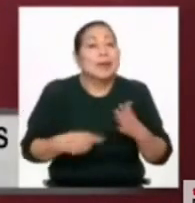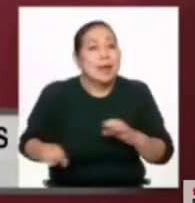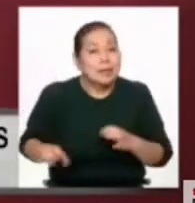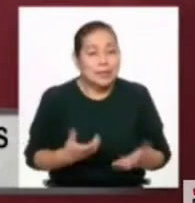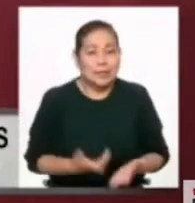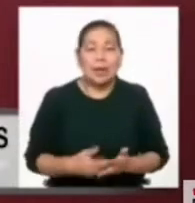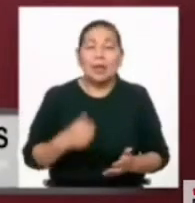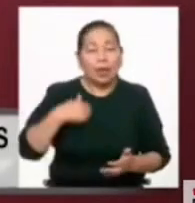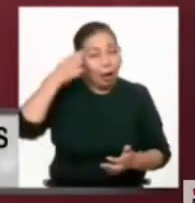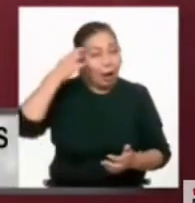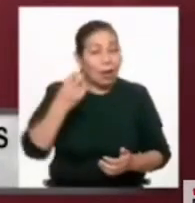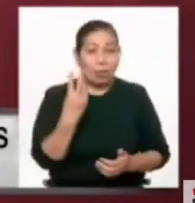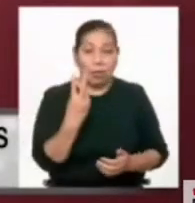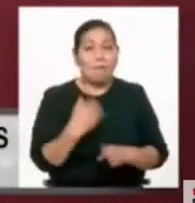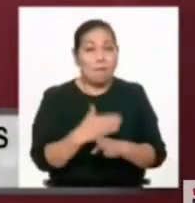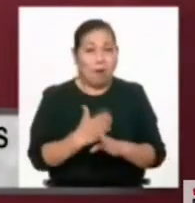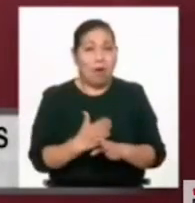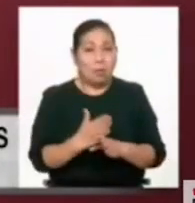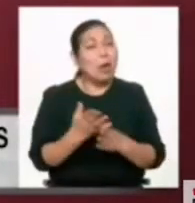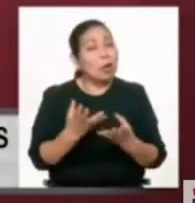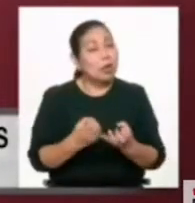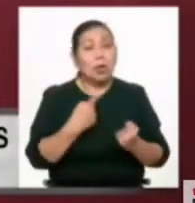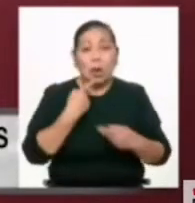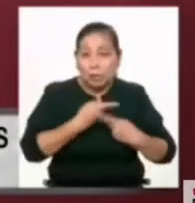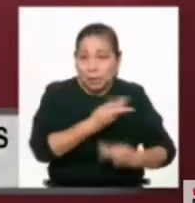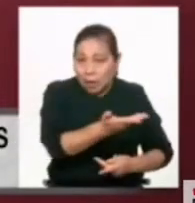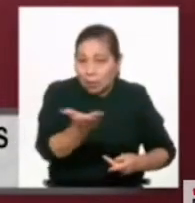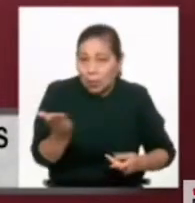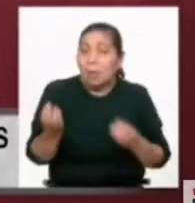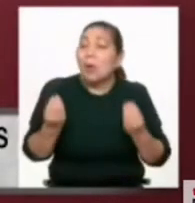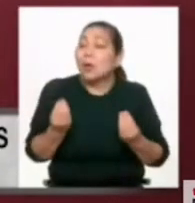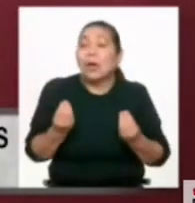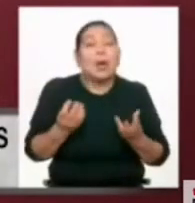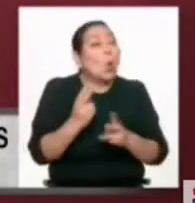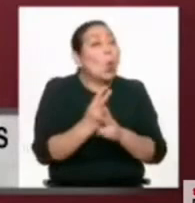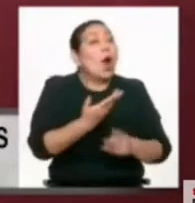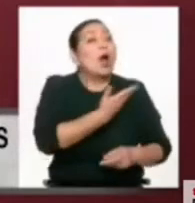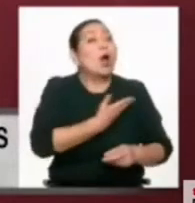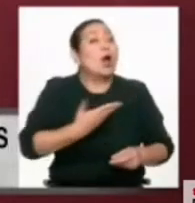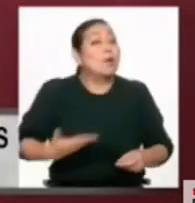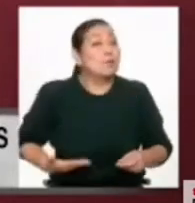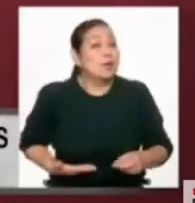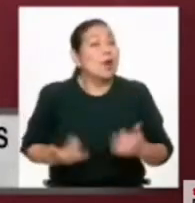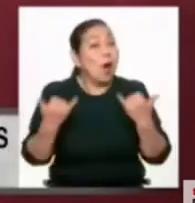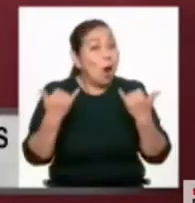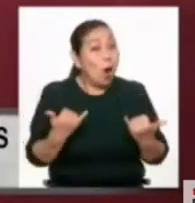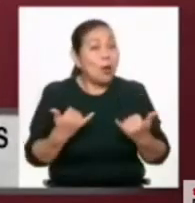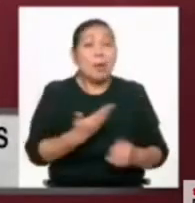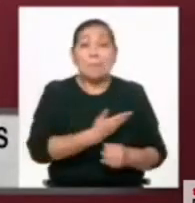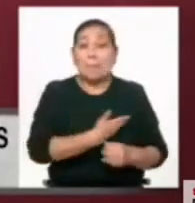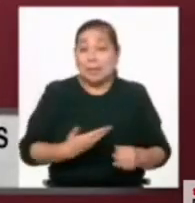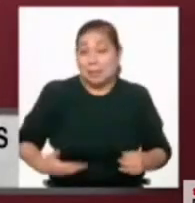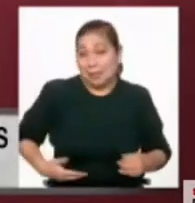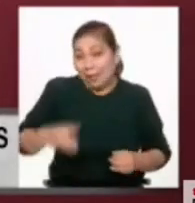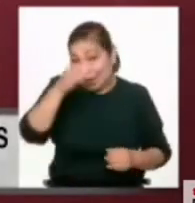corresponde. Entonces yo creo que estas dos medidas las quiero enfatizar porque son medidas de gobierno y hoy con el